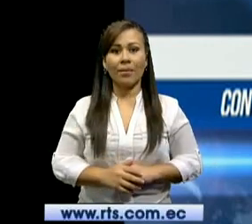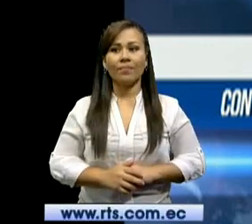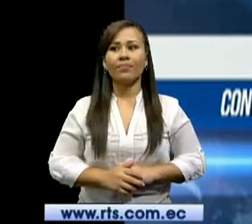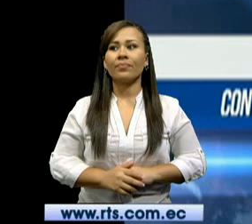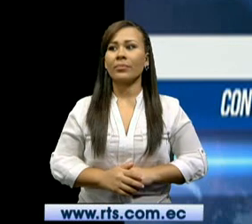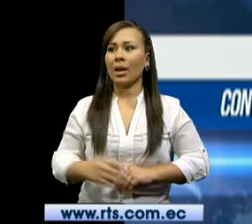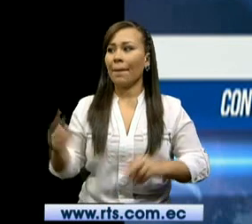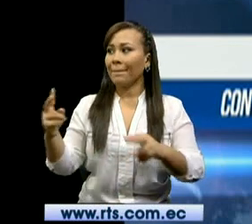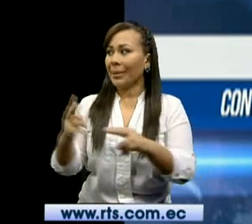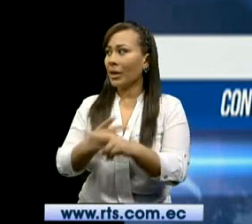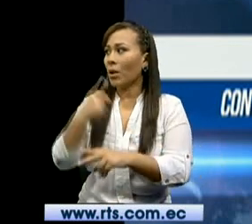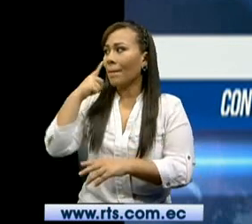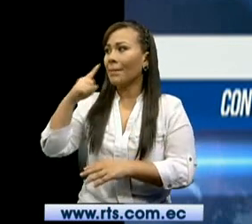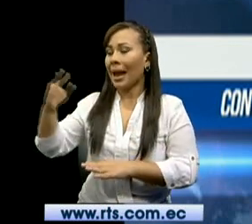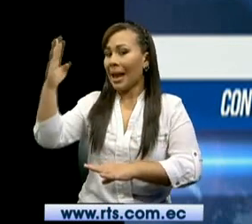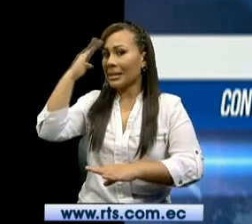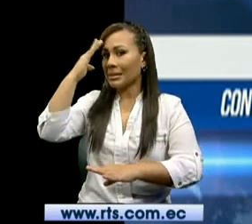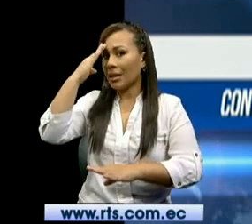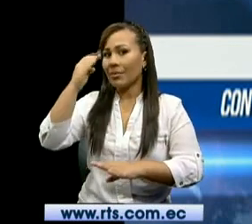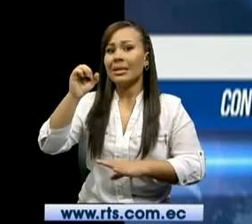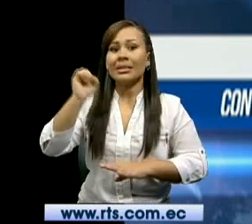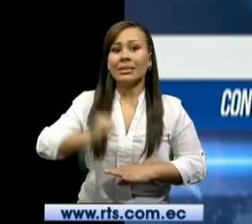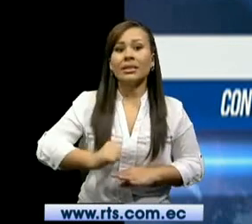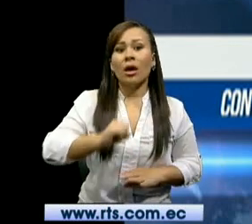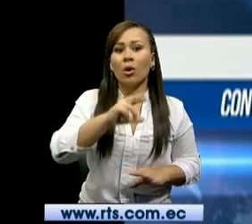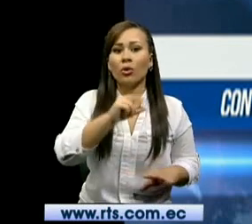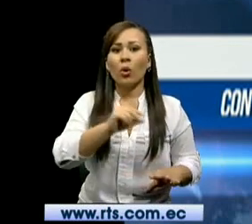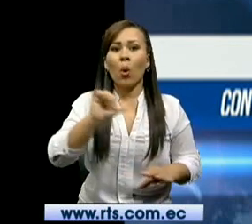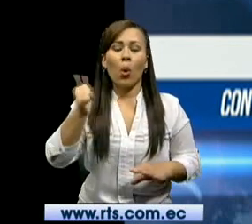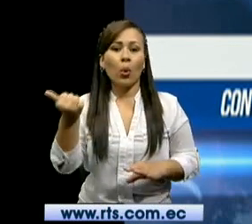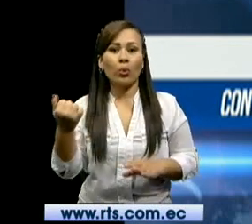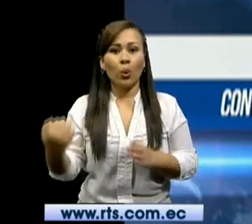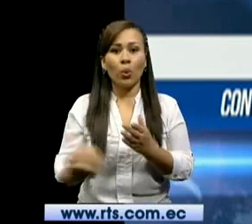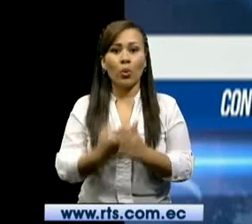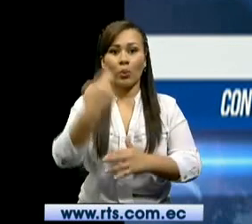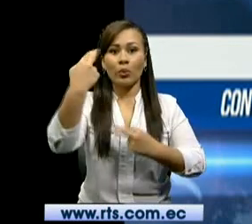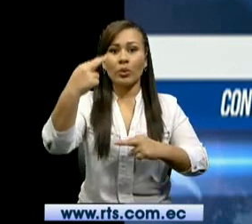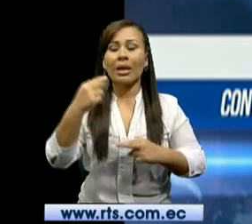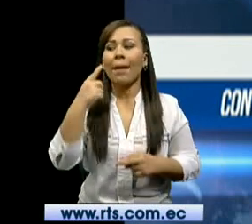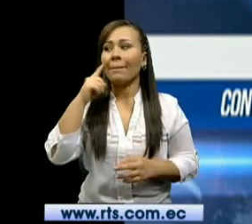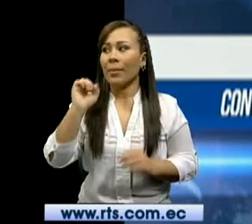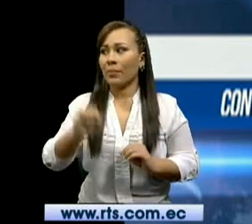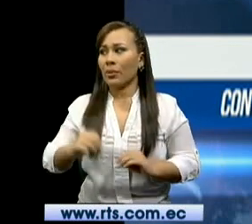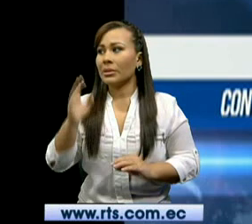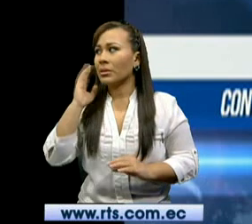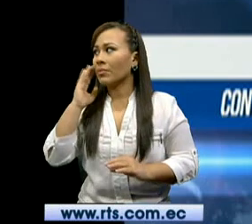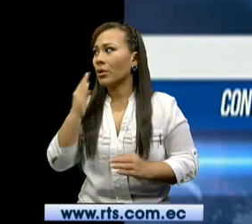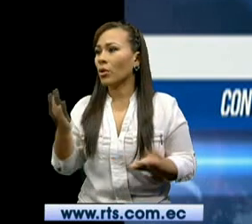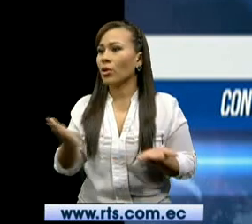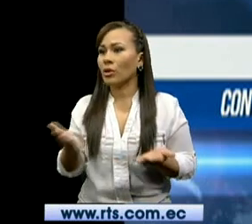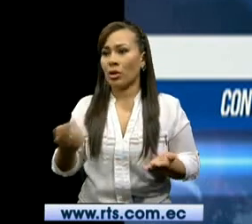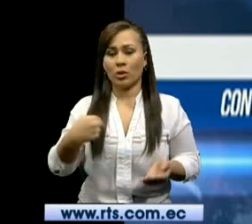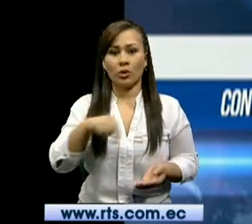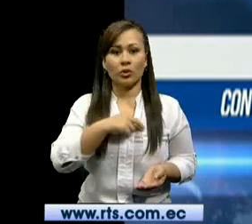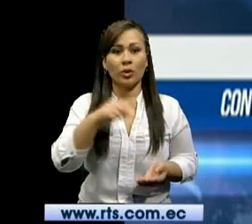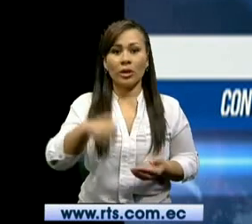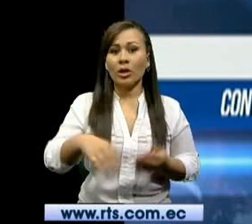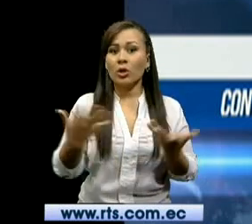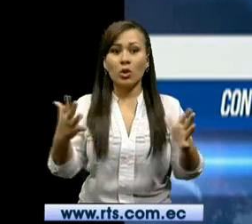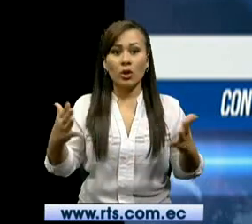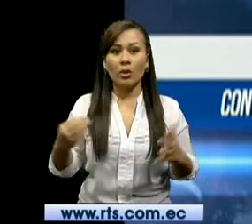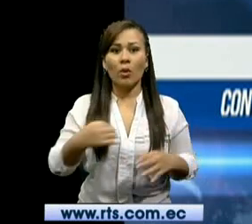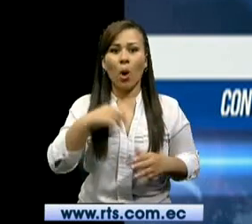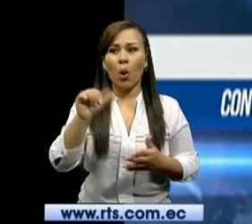Riesgos, para saber si tienen algún tipo de reporte sobre aquello, pero hasta el momento no tenemos ningún tipo de información. Que